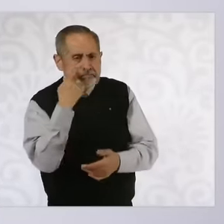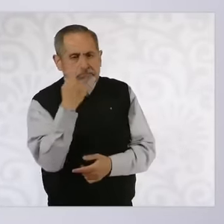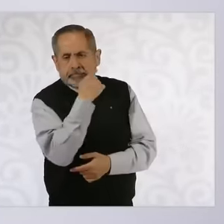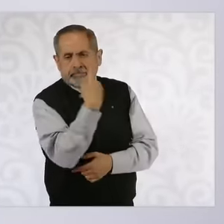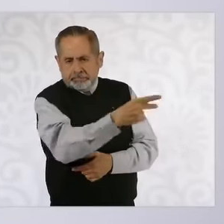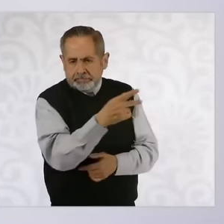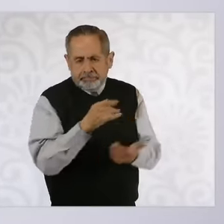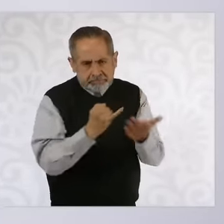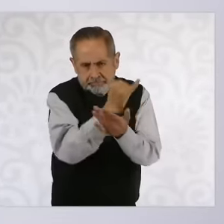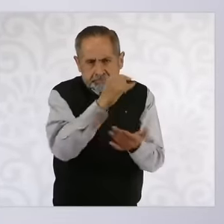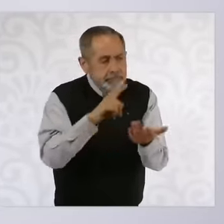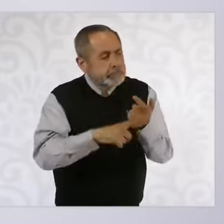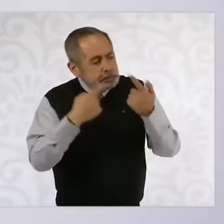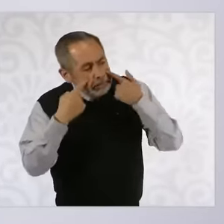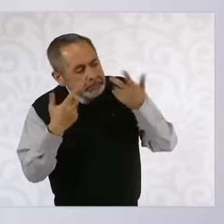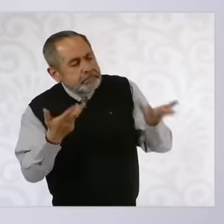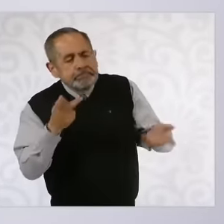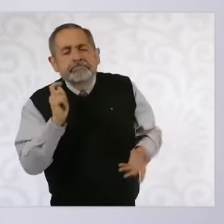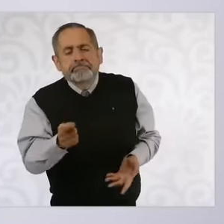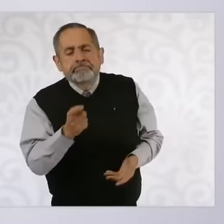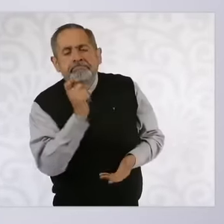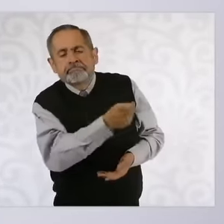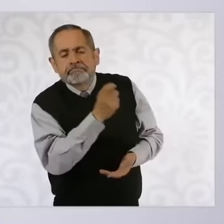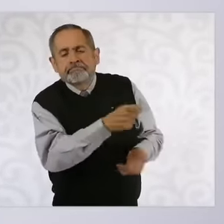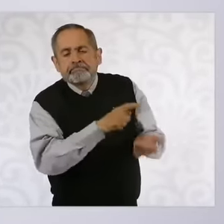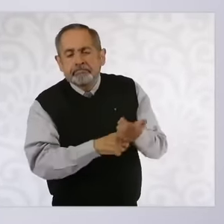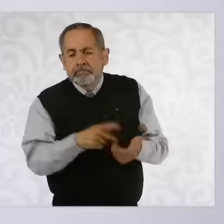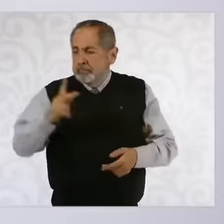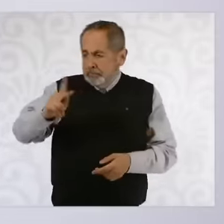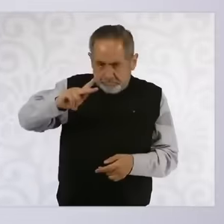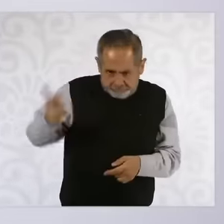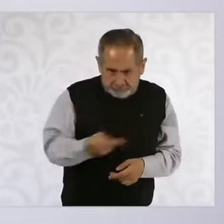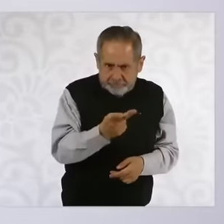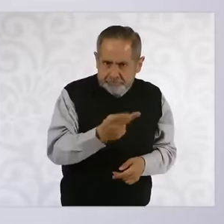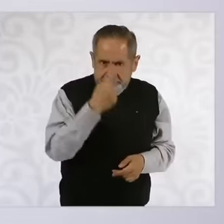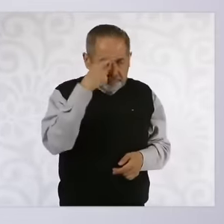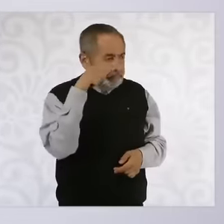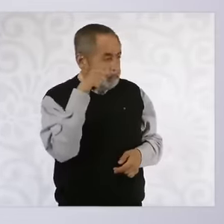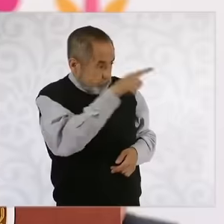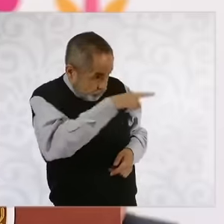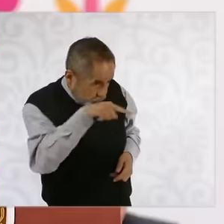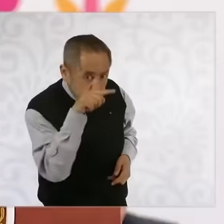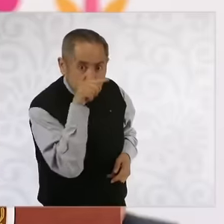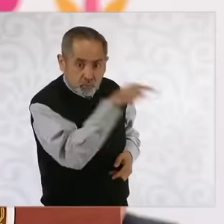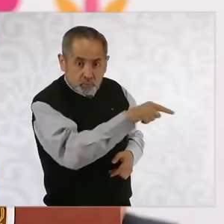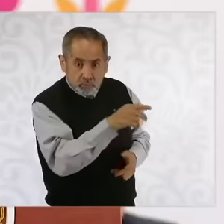Hoy le toca a la Corte la decisión. Entonces la pregunta es a la Corte, ¿ya sopesaron